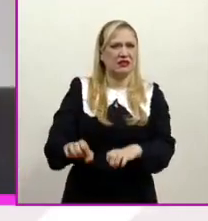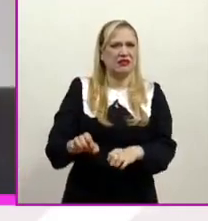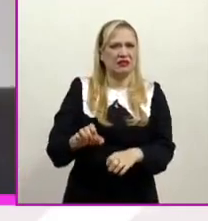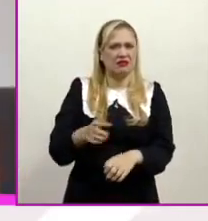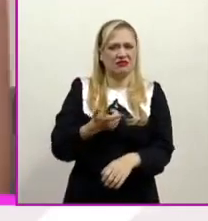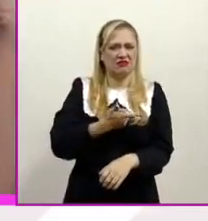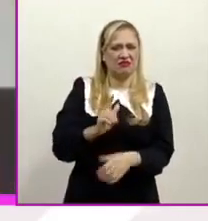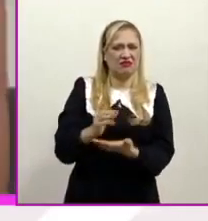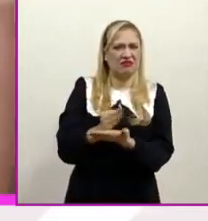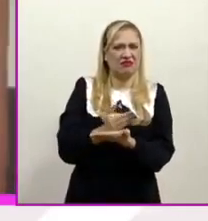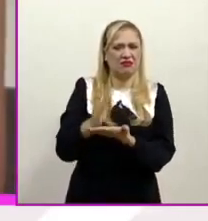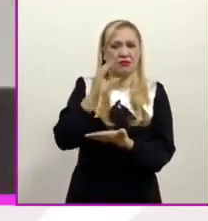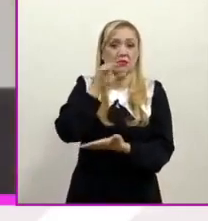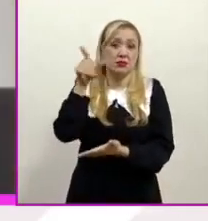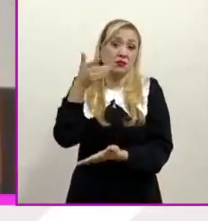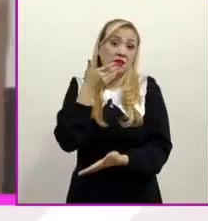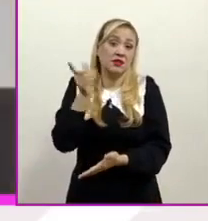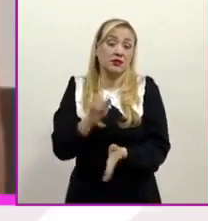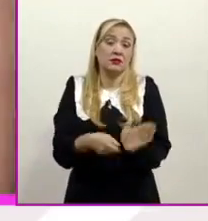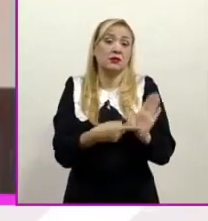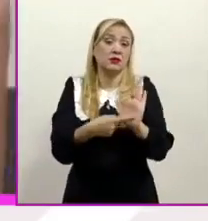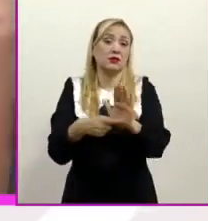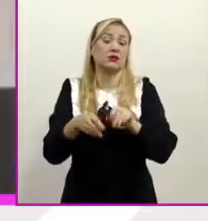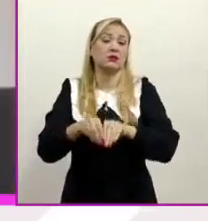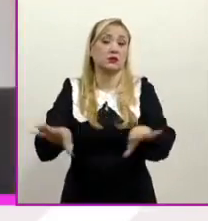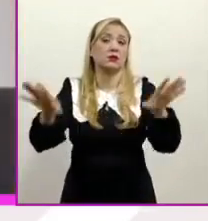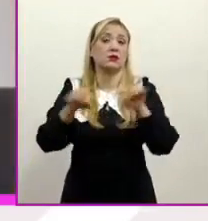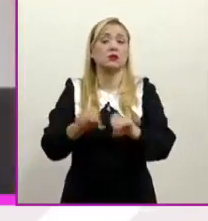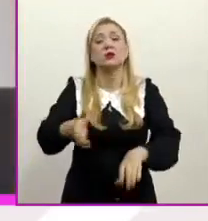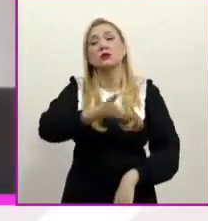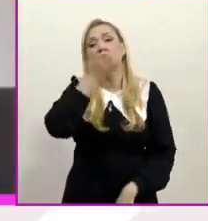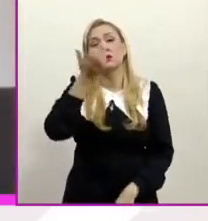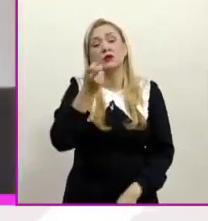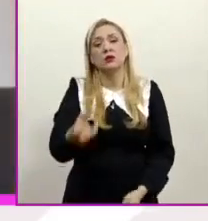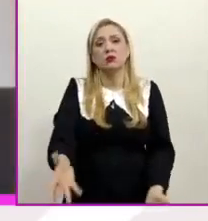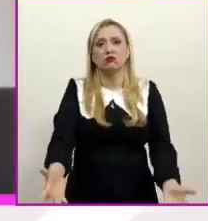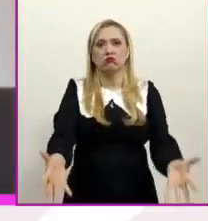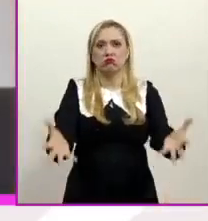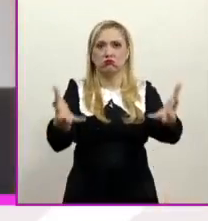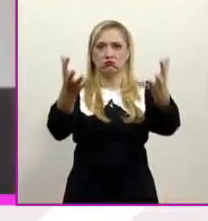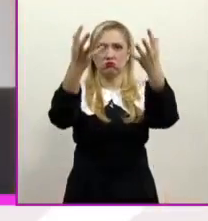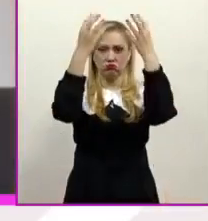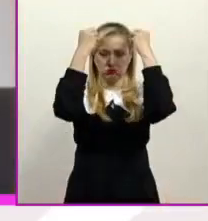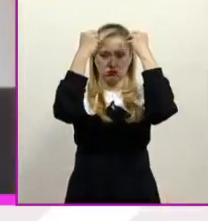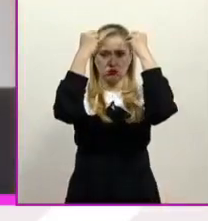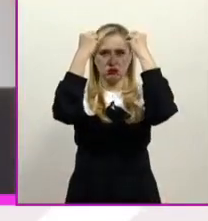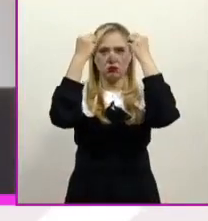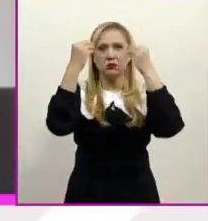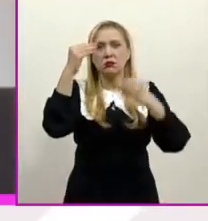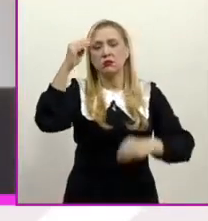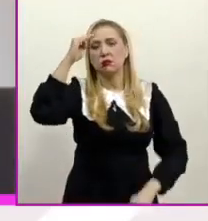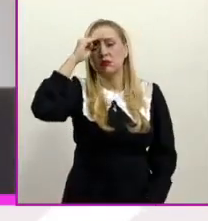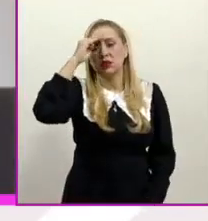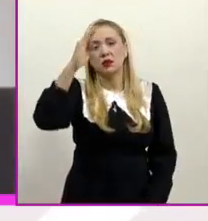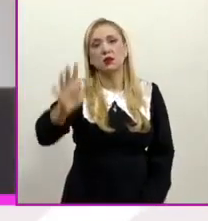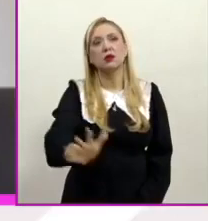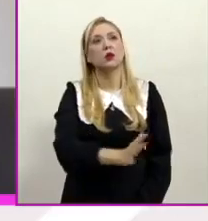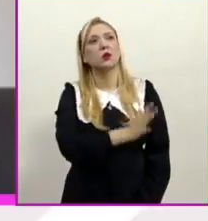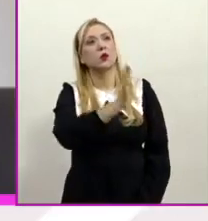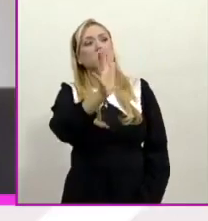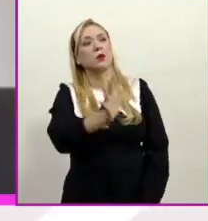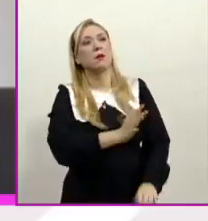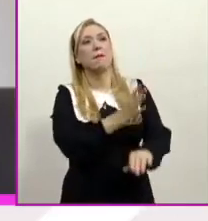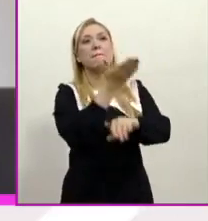mexicanos también, ¿no? Todo esto está constantemente invadiéndonos de un imaginario completamente blanco, en donde